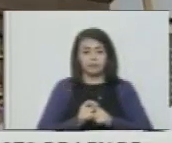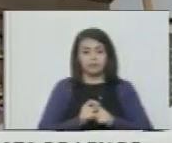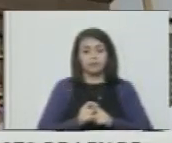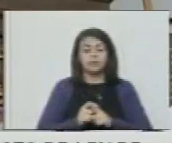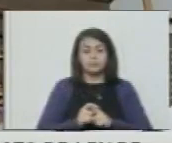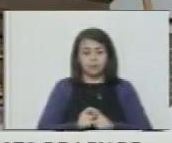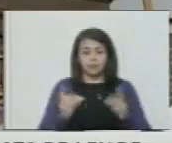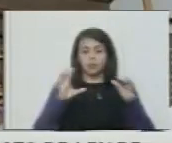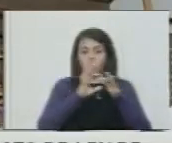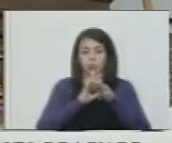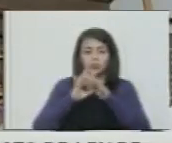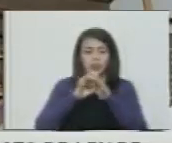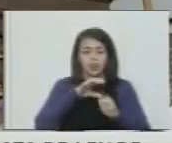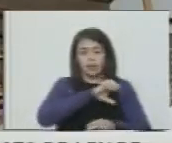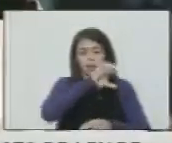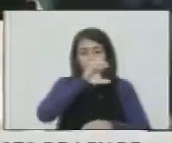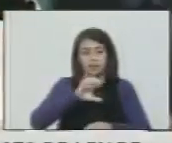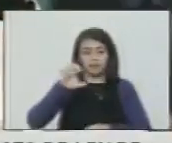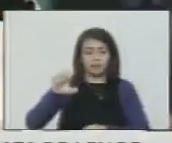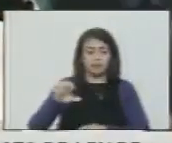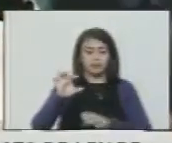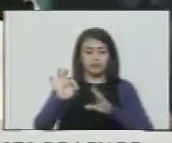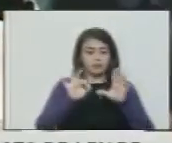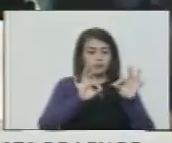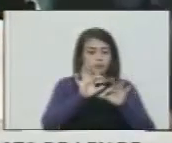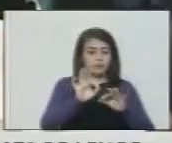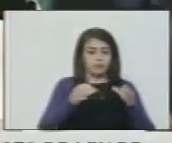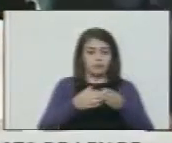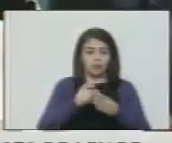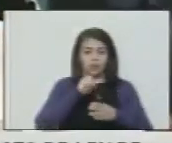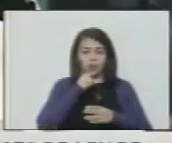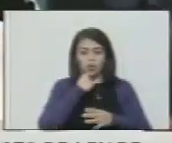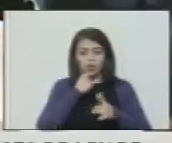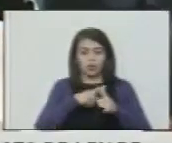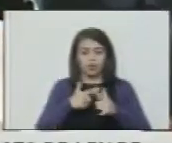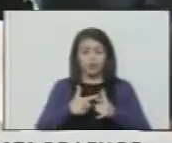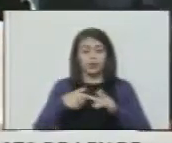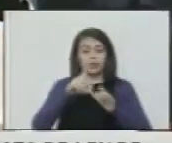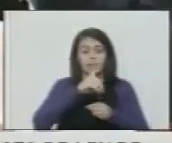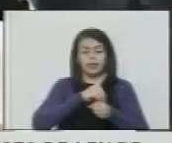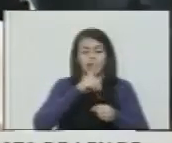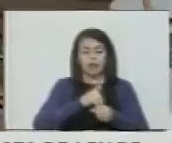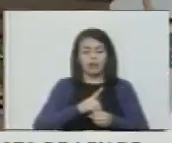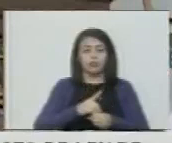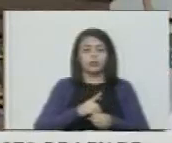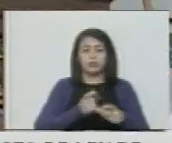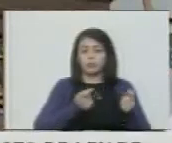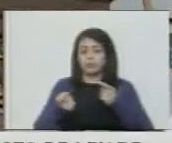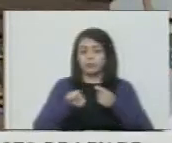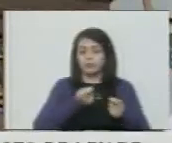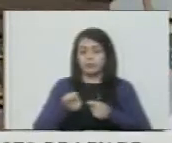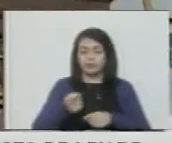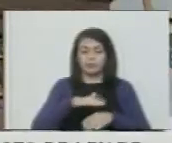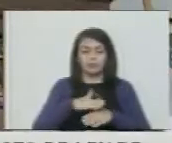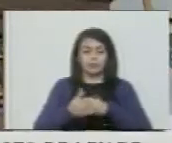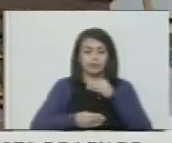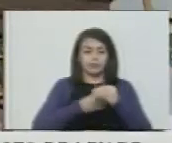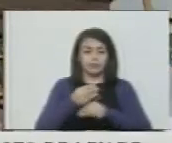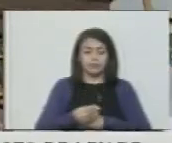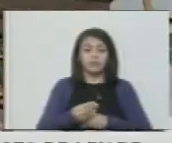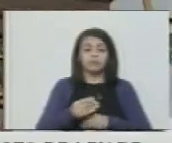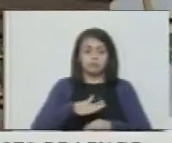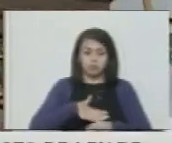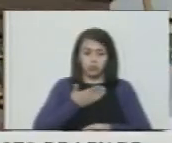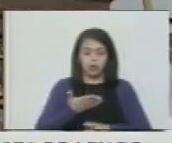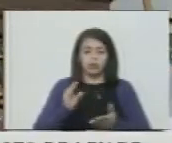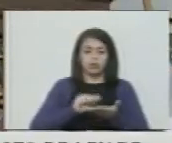conceptos, definiciones, unidades estadísticas, clasificaciones, códigos y registros de sujetos regulados que